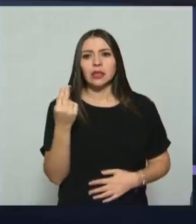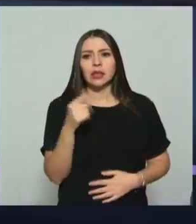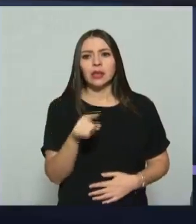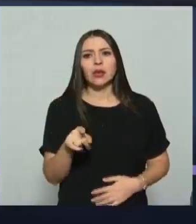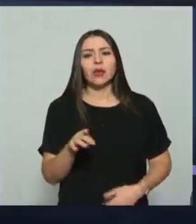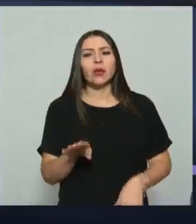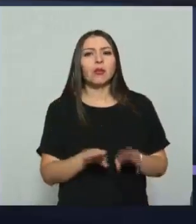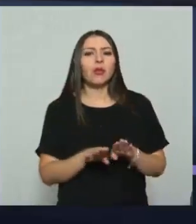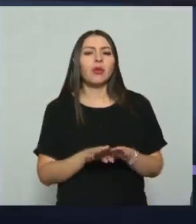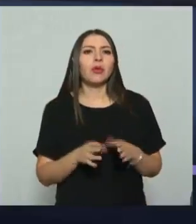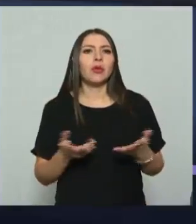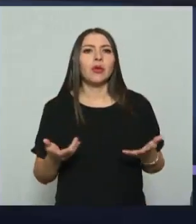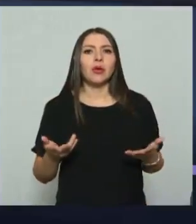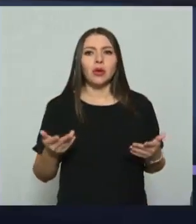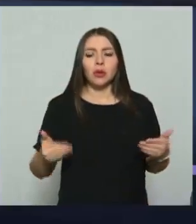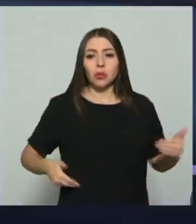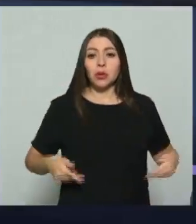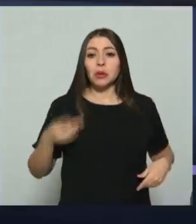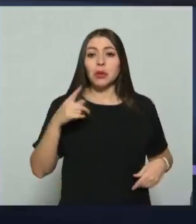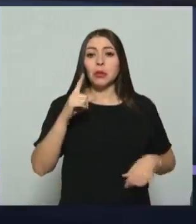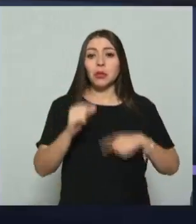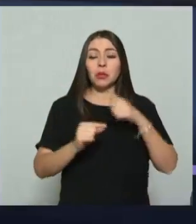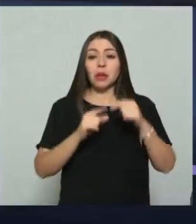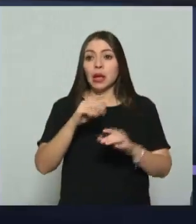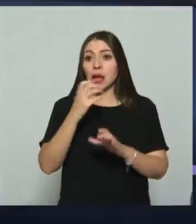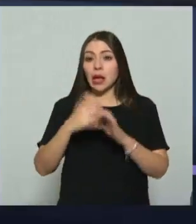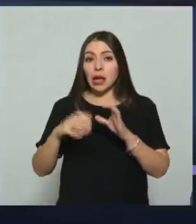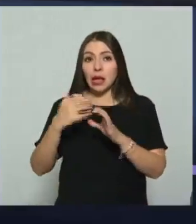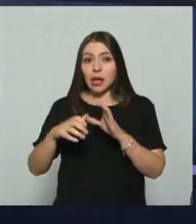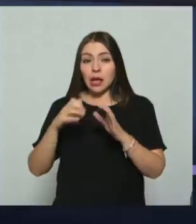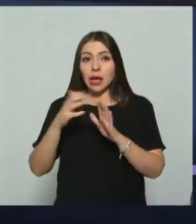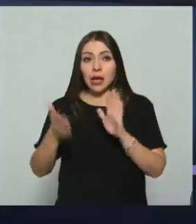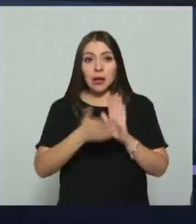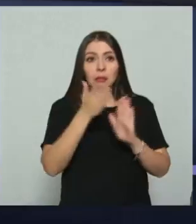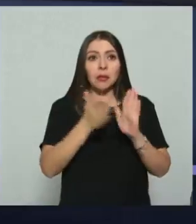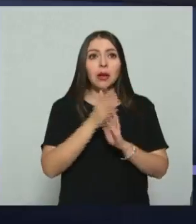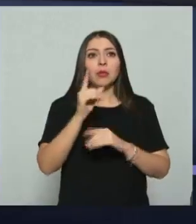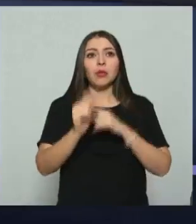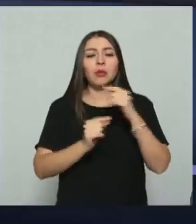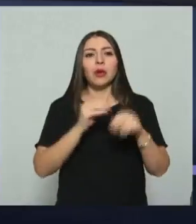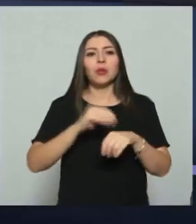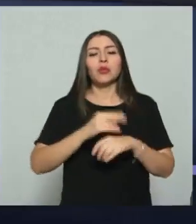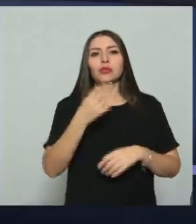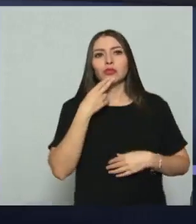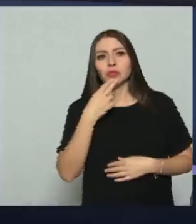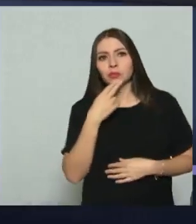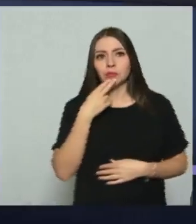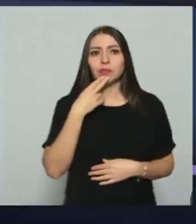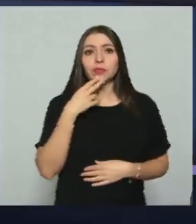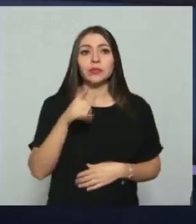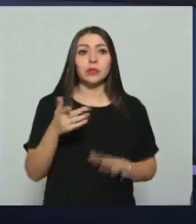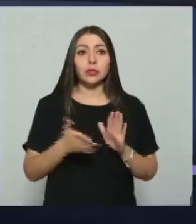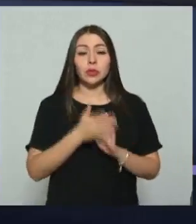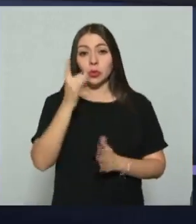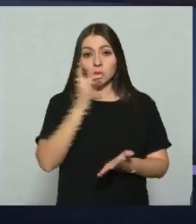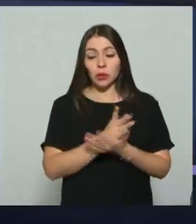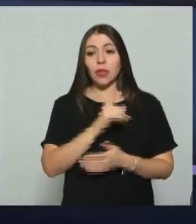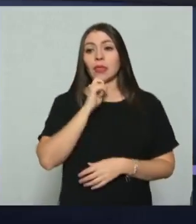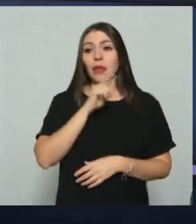pero como se va terminando, se está poniendo en funcionamiento. No solamente es una obra, sino también fue un acuerdo con